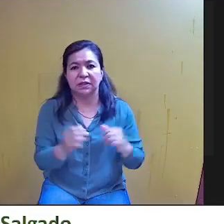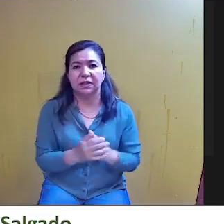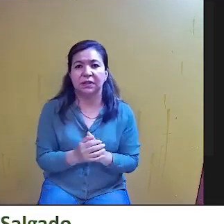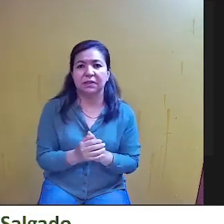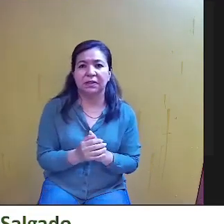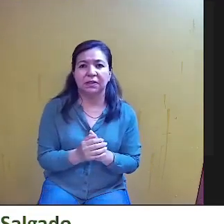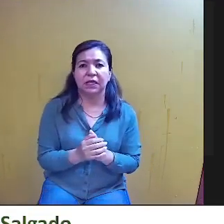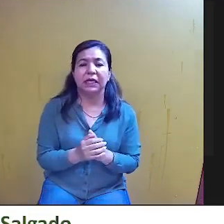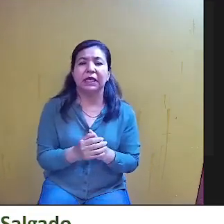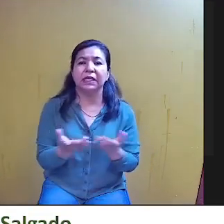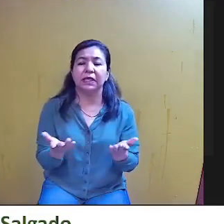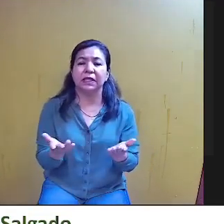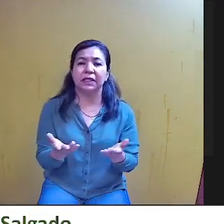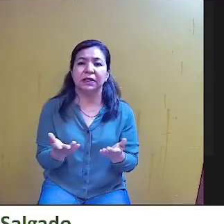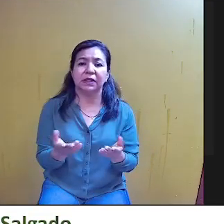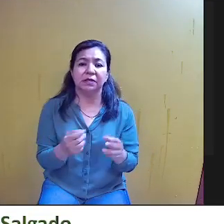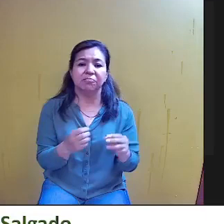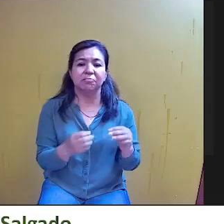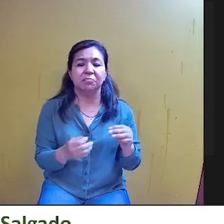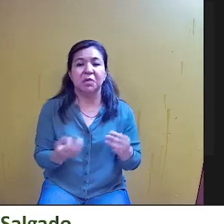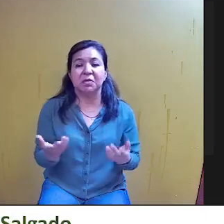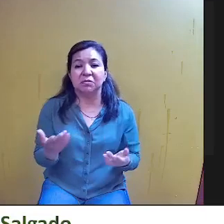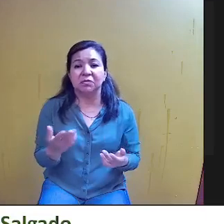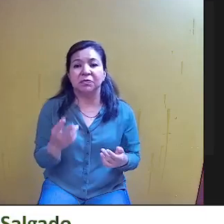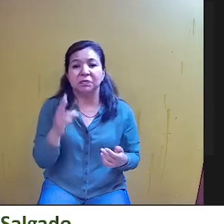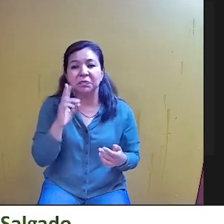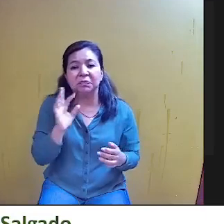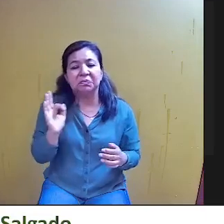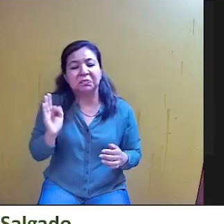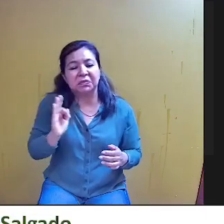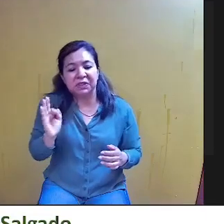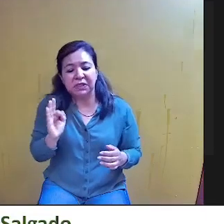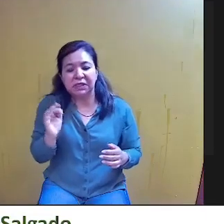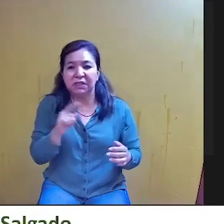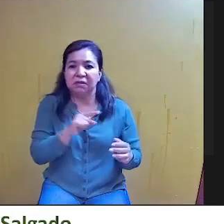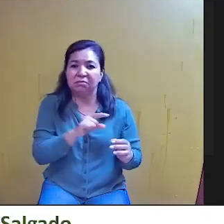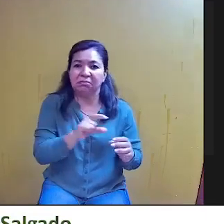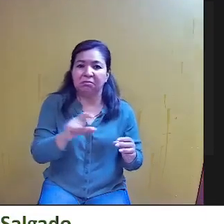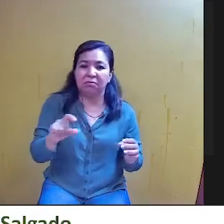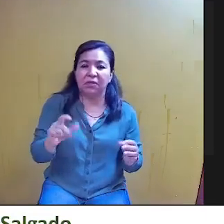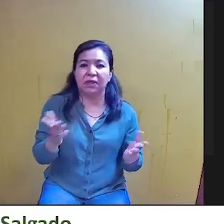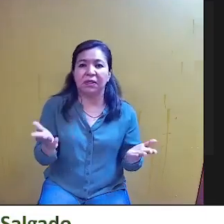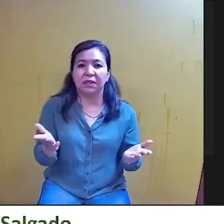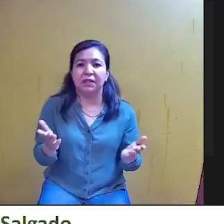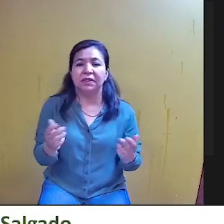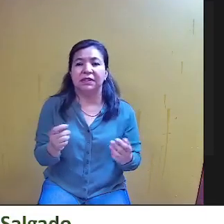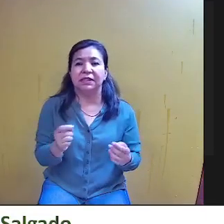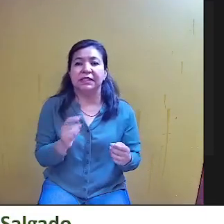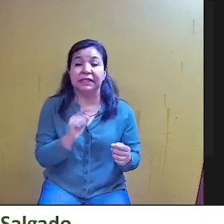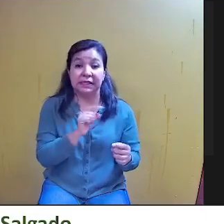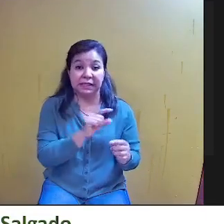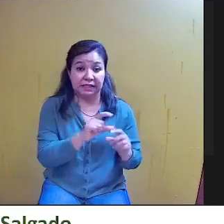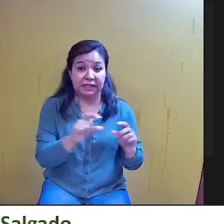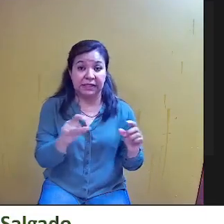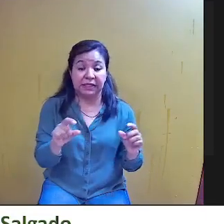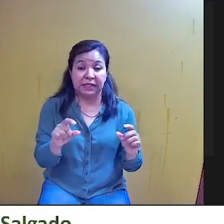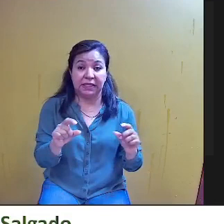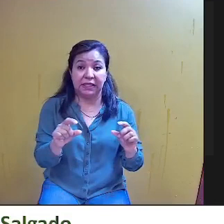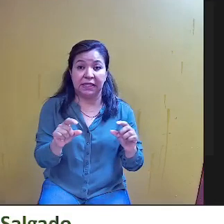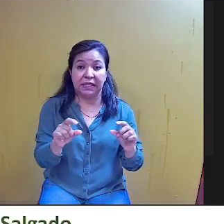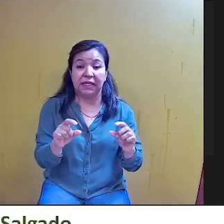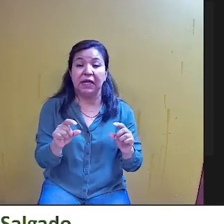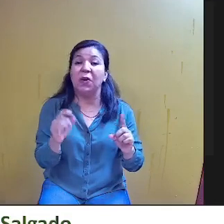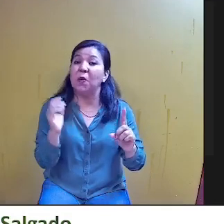generan convicción sobre un juicio de probabilidad, lo que supone que si se advierte la